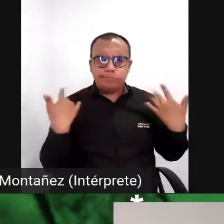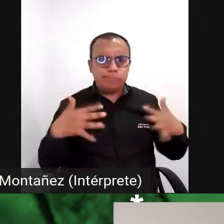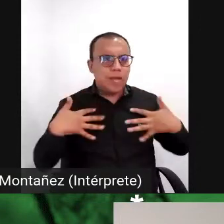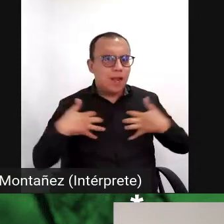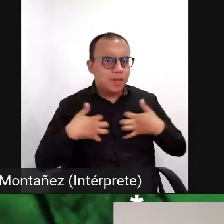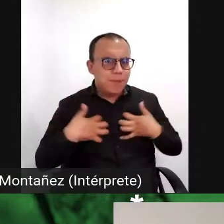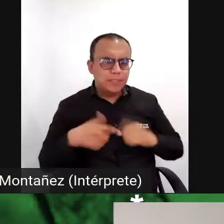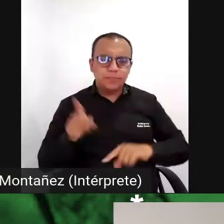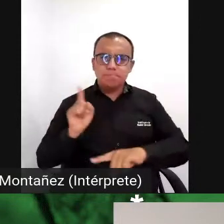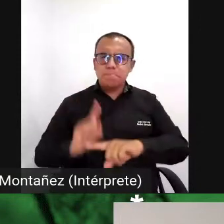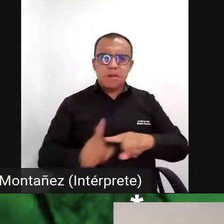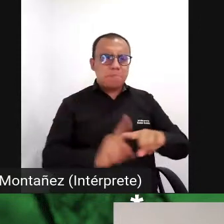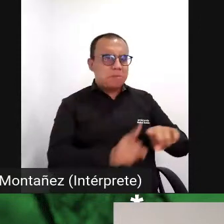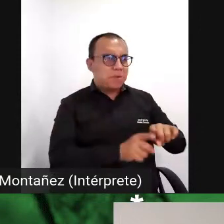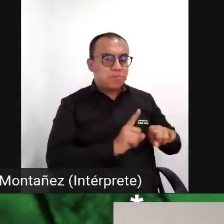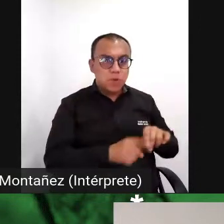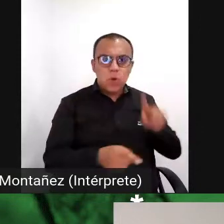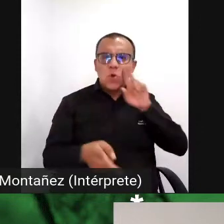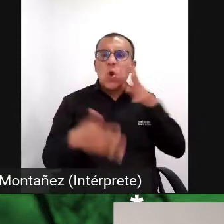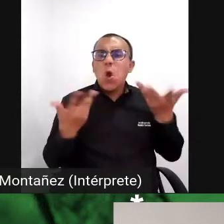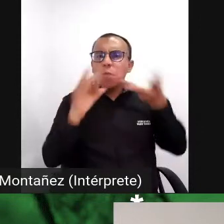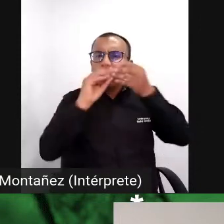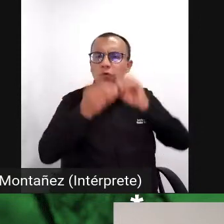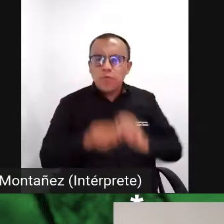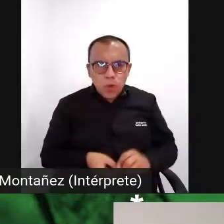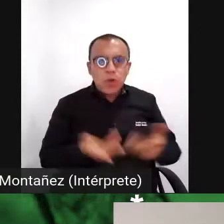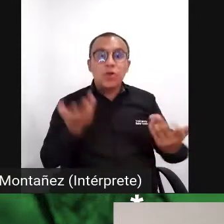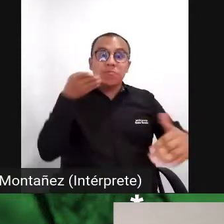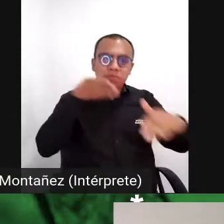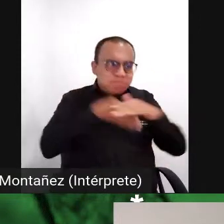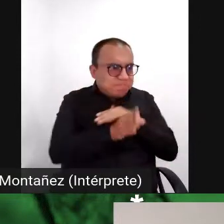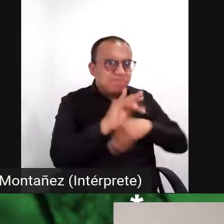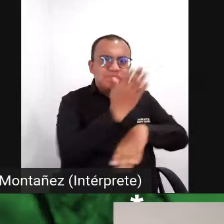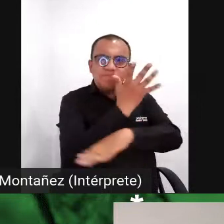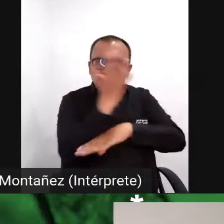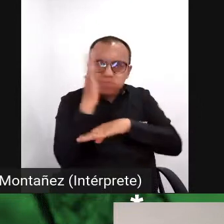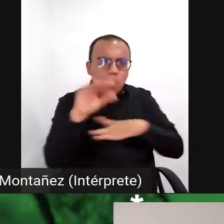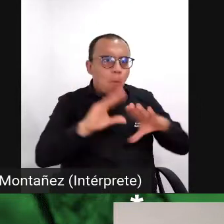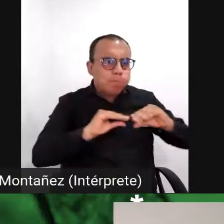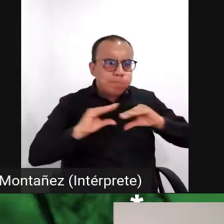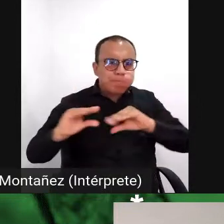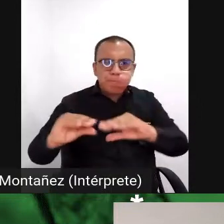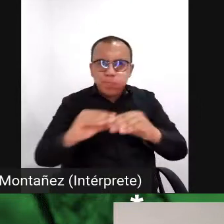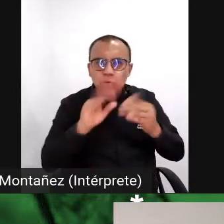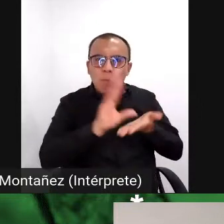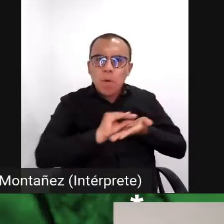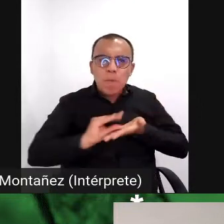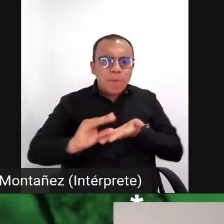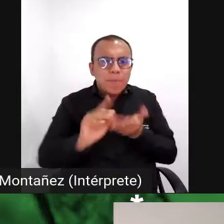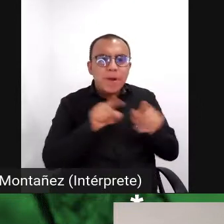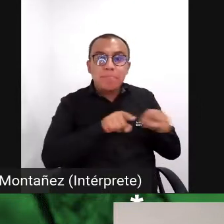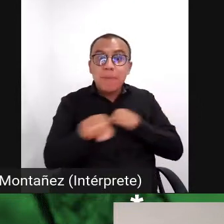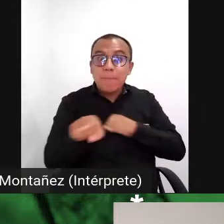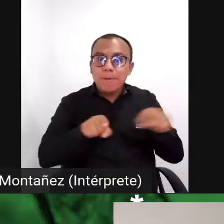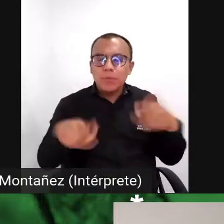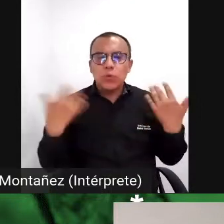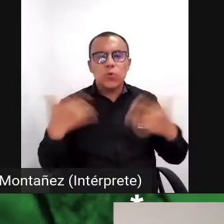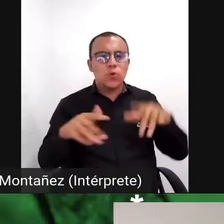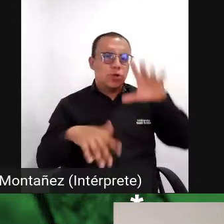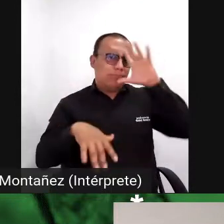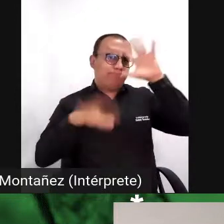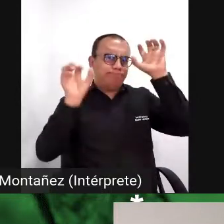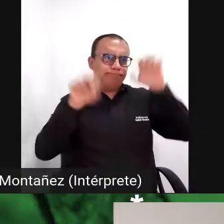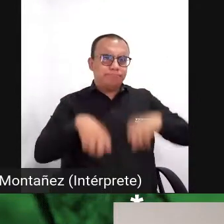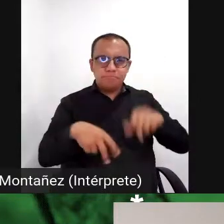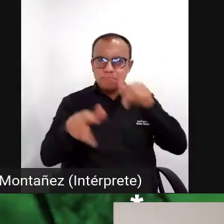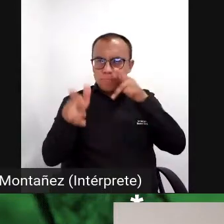hecho caminando, metiéndose a los humedales, a su entorno, y tiene una gran capacidad de observación, de